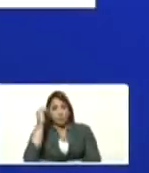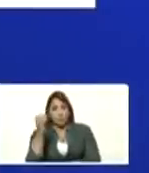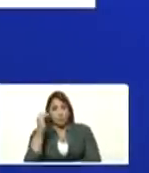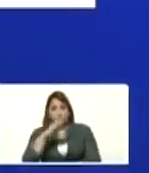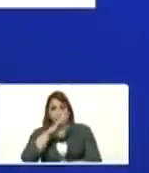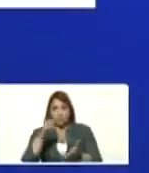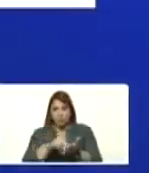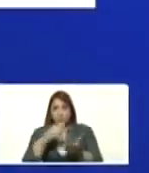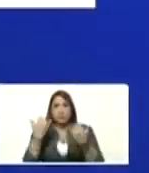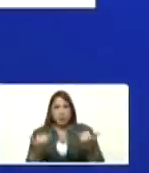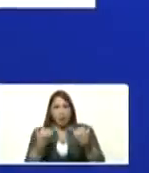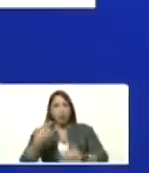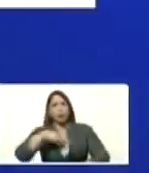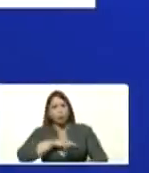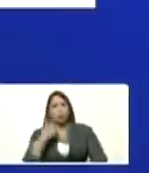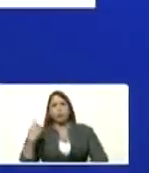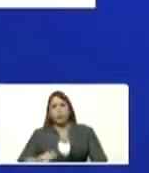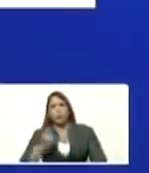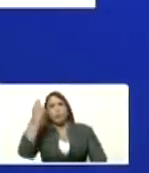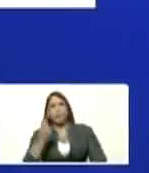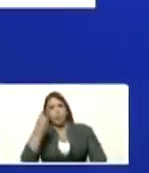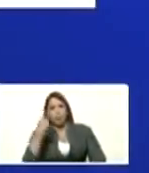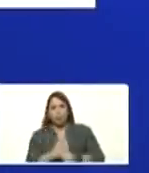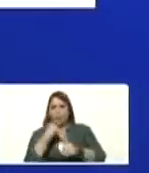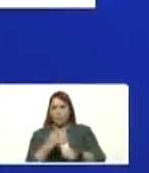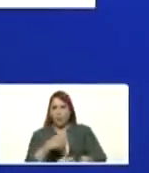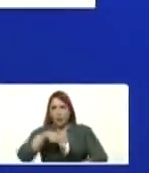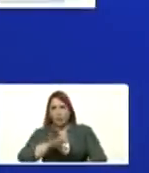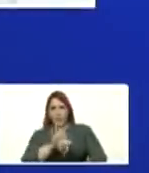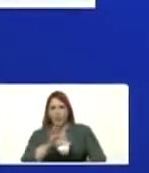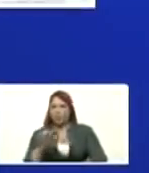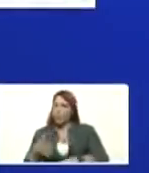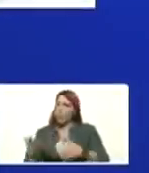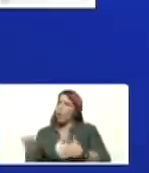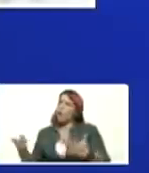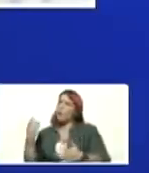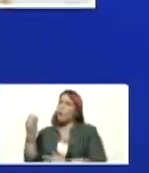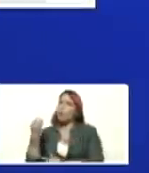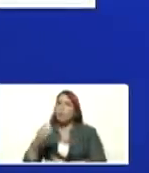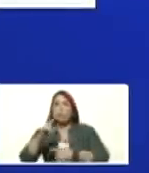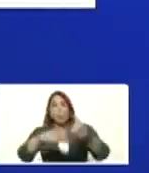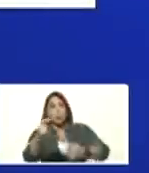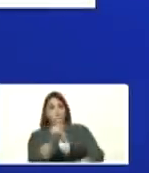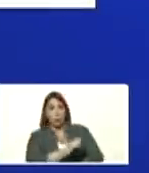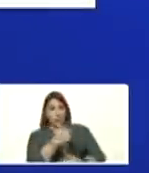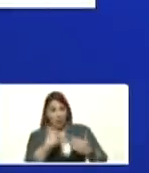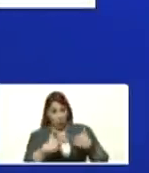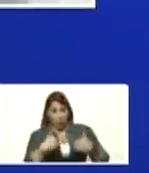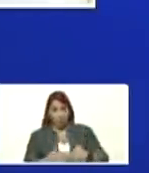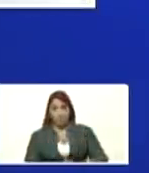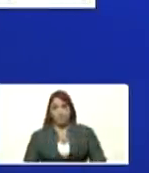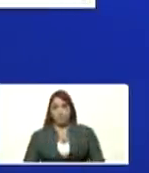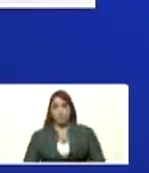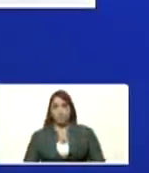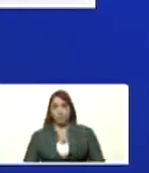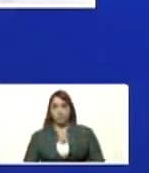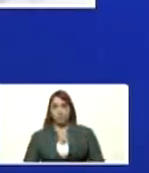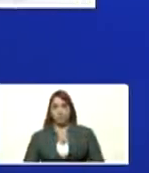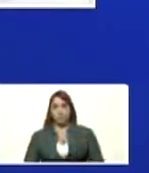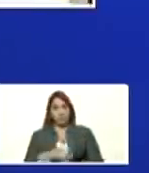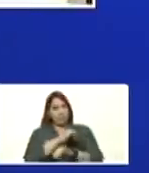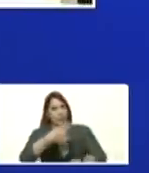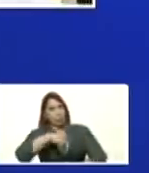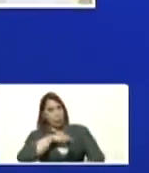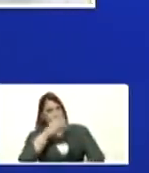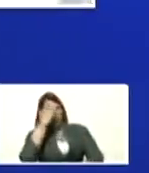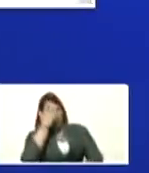Nacional, que ahora sí tenemos diputados que trabajan por esta patria. ¿Cuándo es ese congreso? El próximo miércoles, ya en víspera, aquí no, estamos en carnaval.